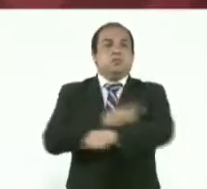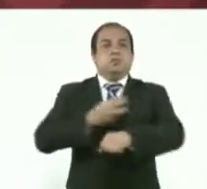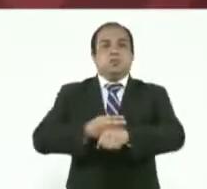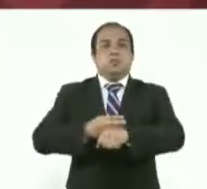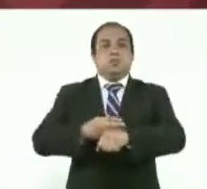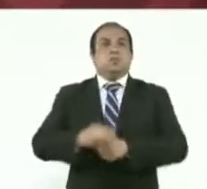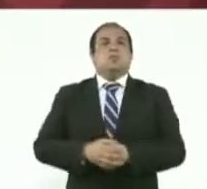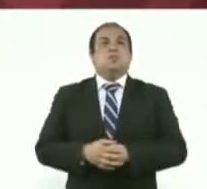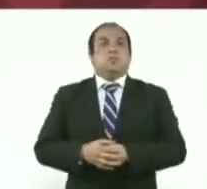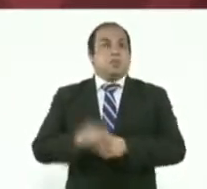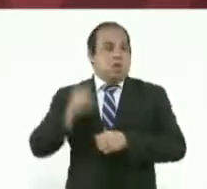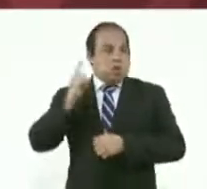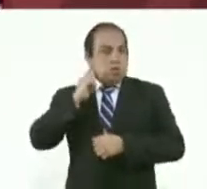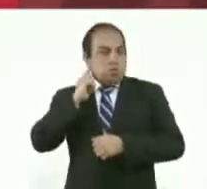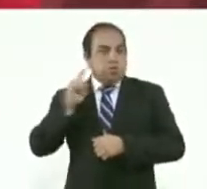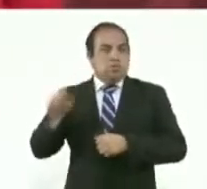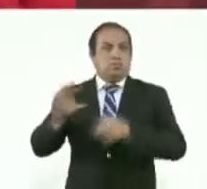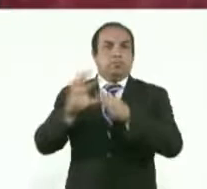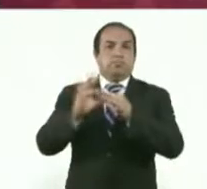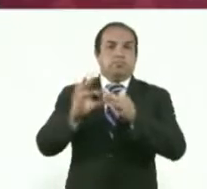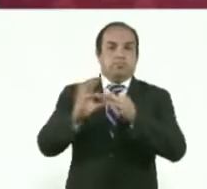Chiguil Figueroa.